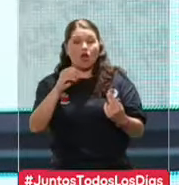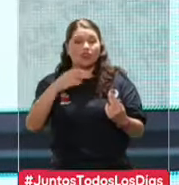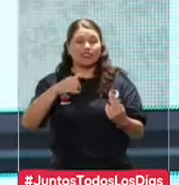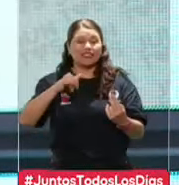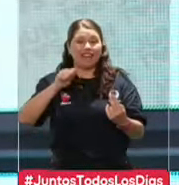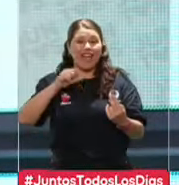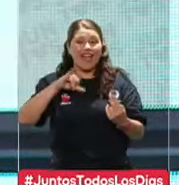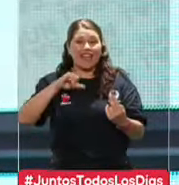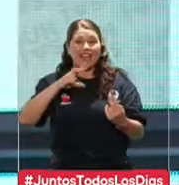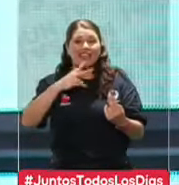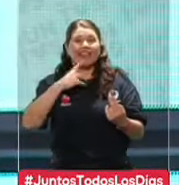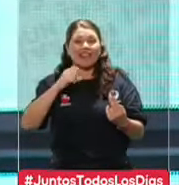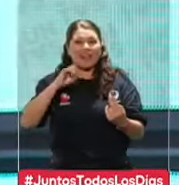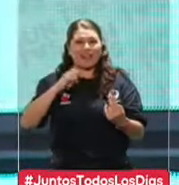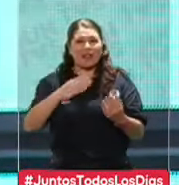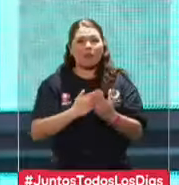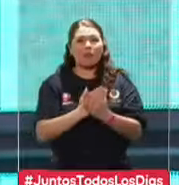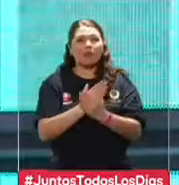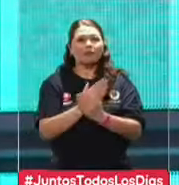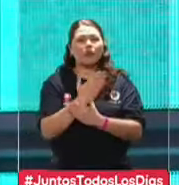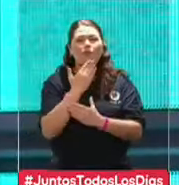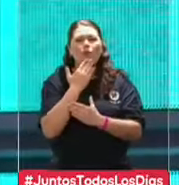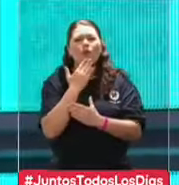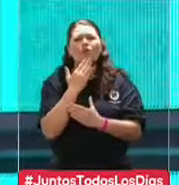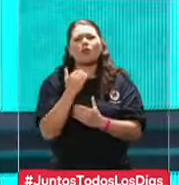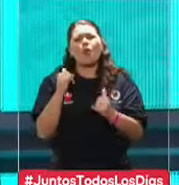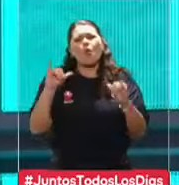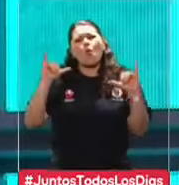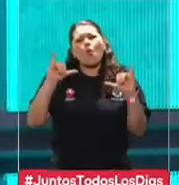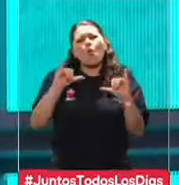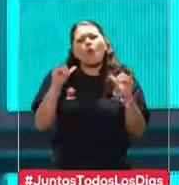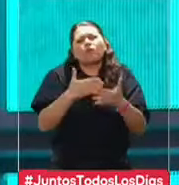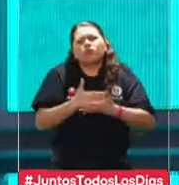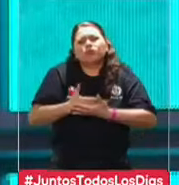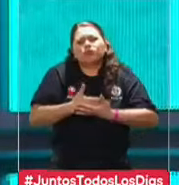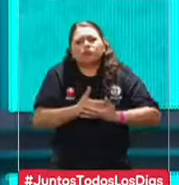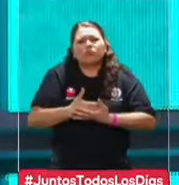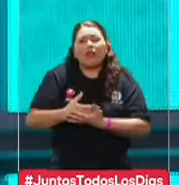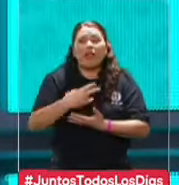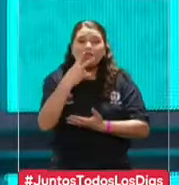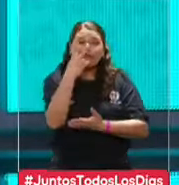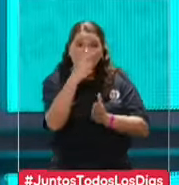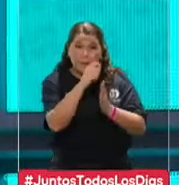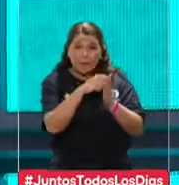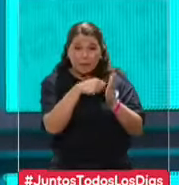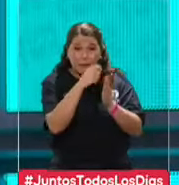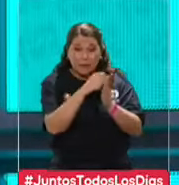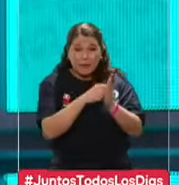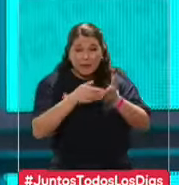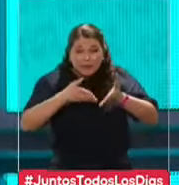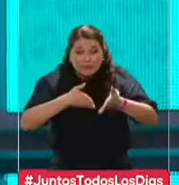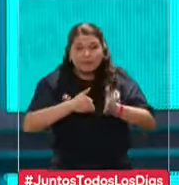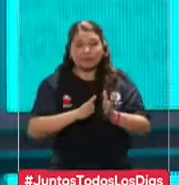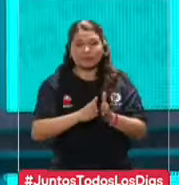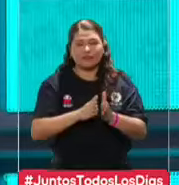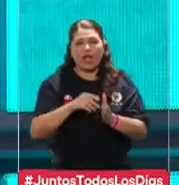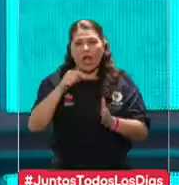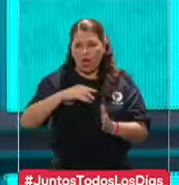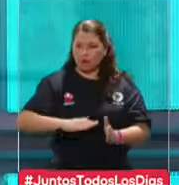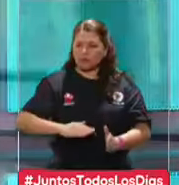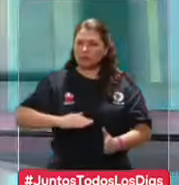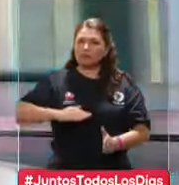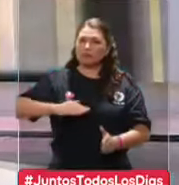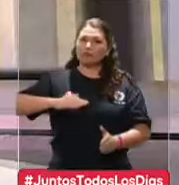siendo una guaguita, como decimos por acá. ¿Ah? Tenía solo 2 meses. Ha crecido mucho, ha hecho